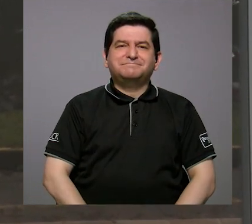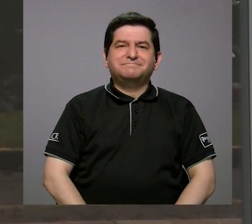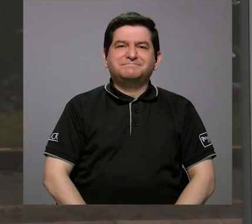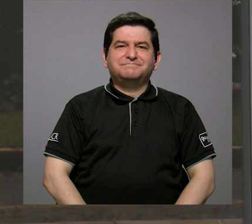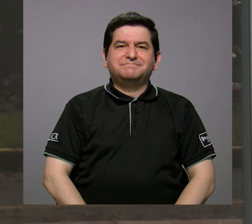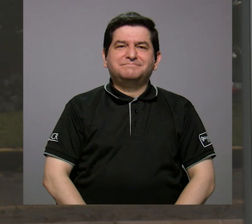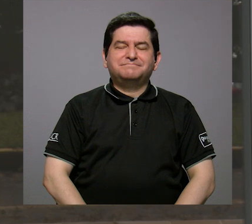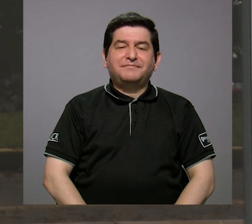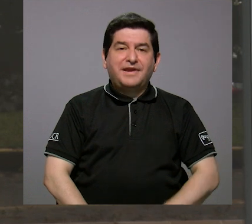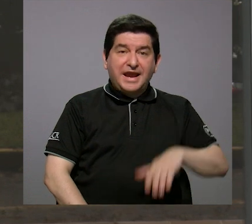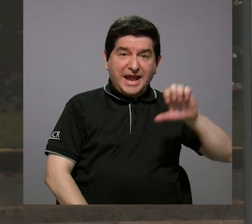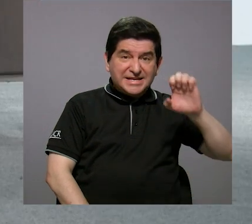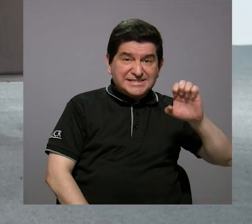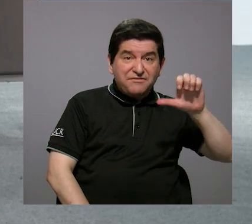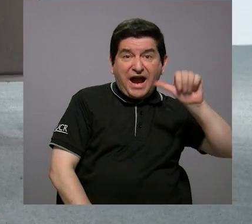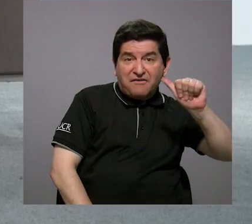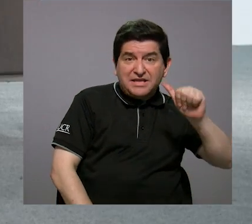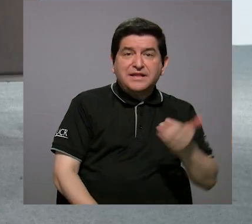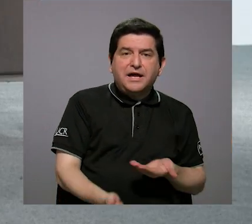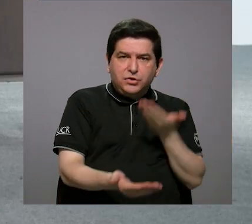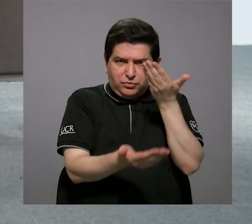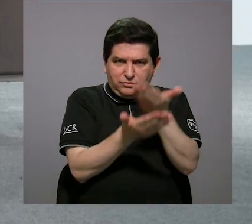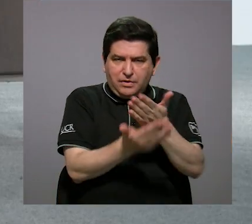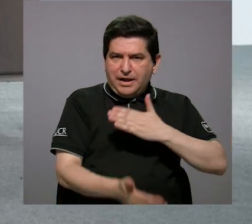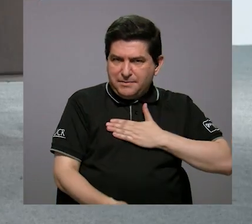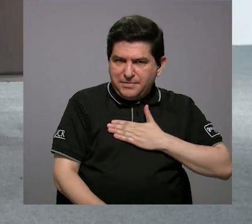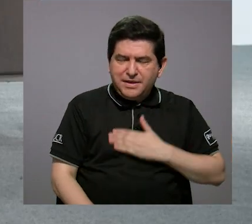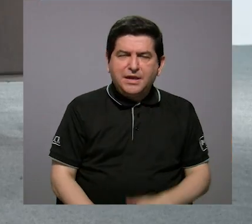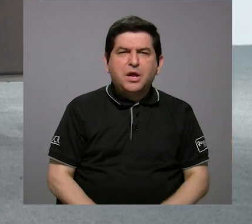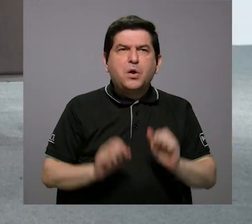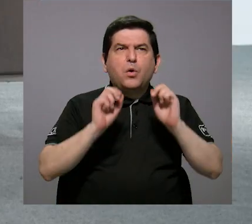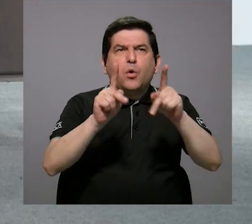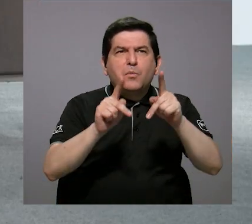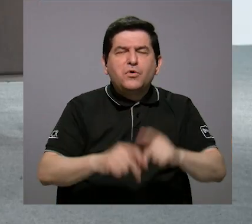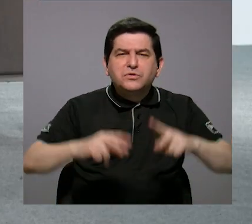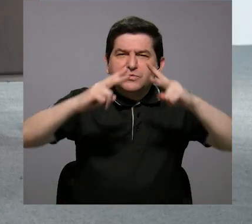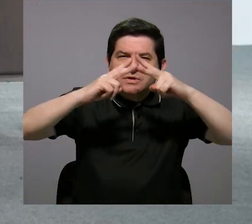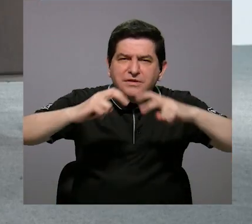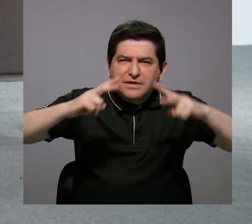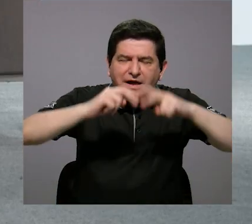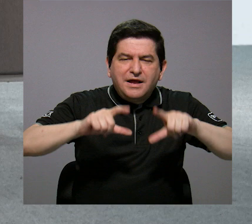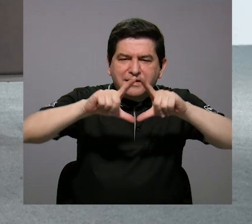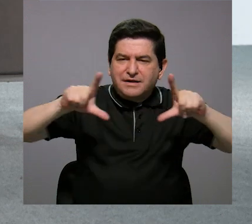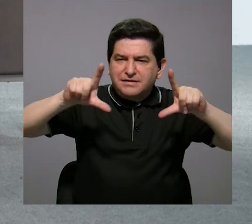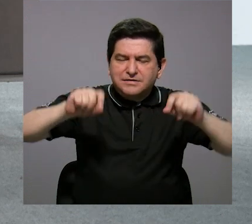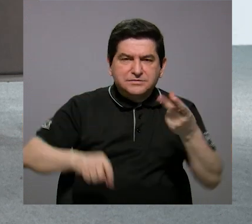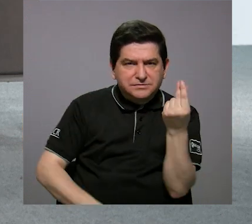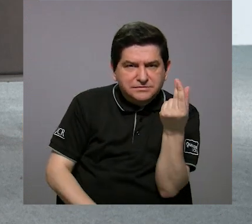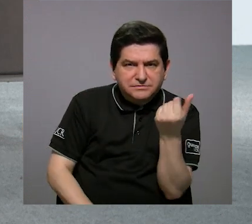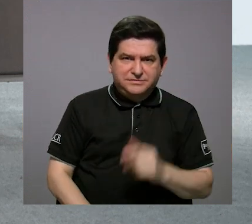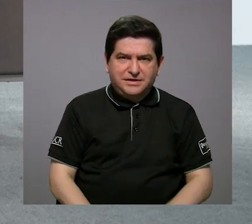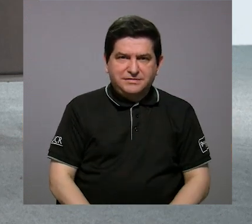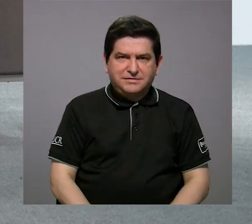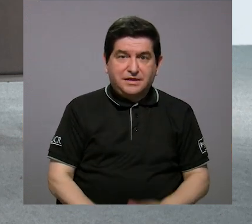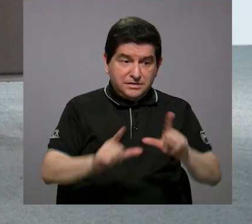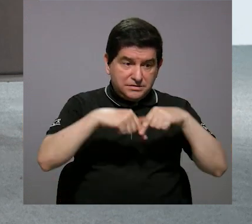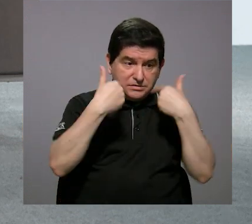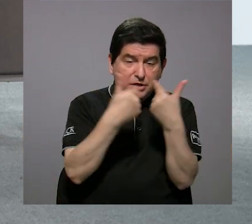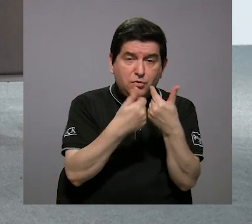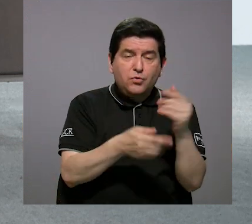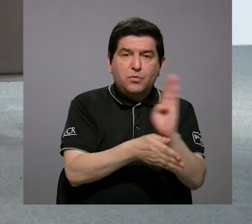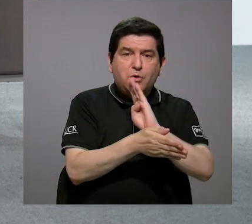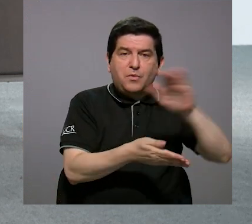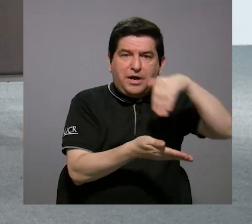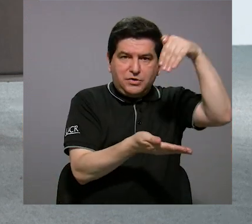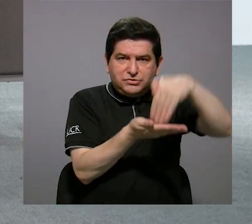entonces Esteban Avendaño me propuso la posibilidad de que hiciéramos un análisis de billetes de la colección del